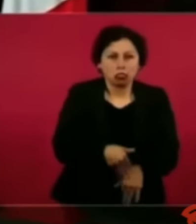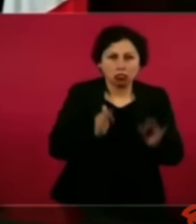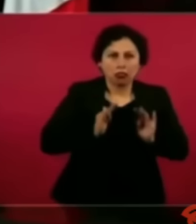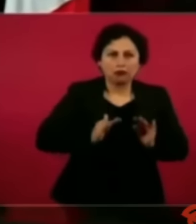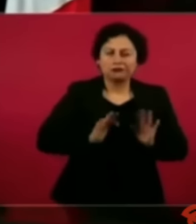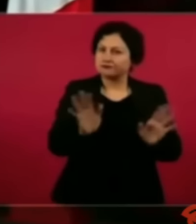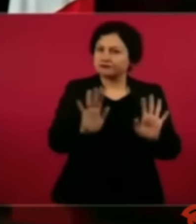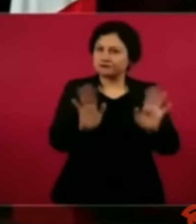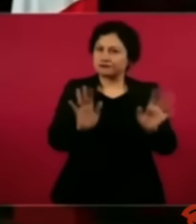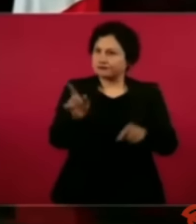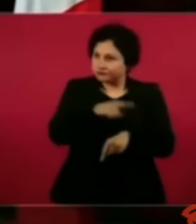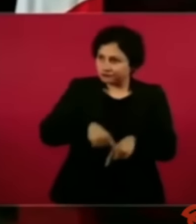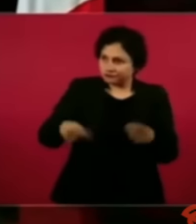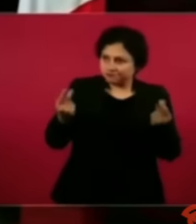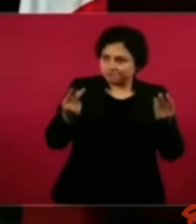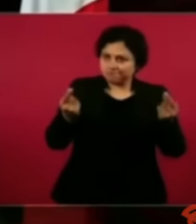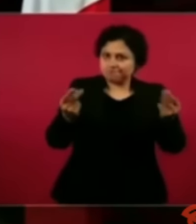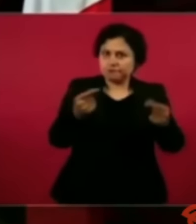Echar atrás